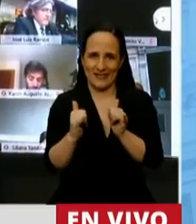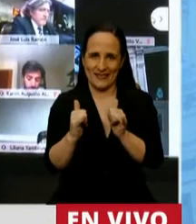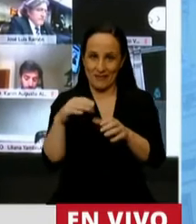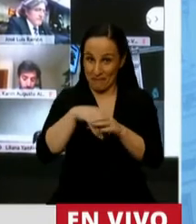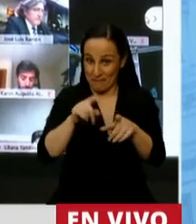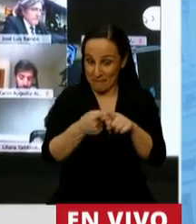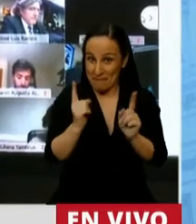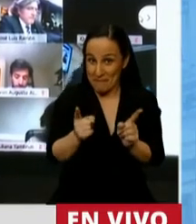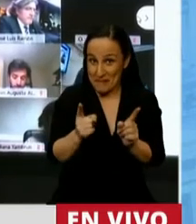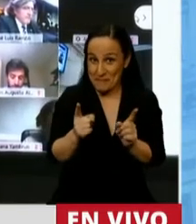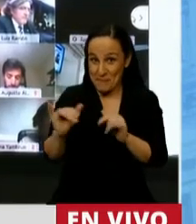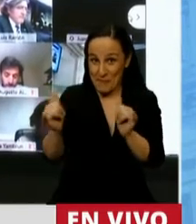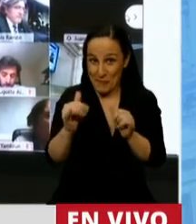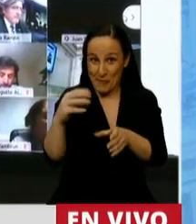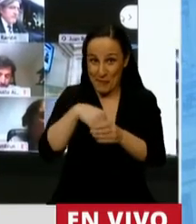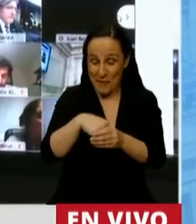que hoy forman parte